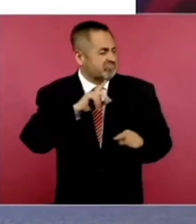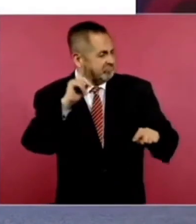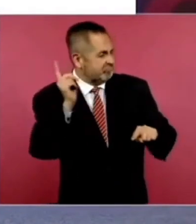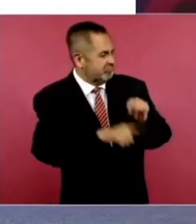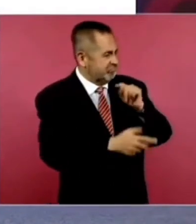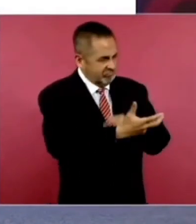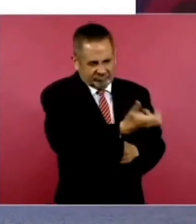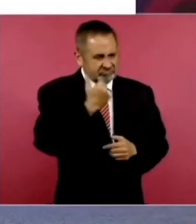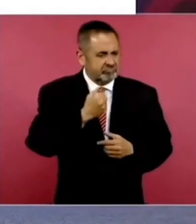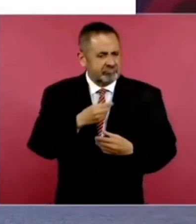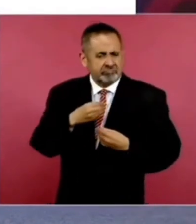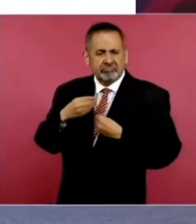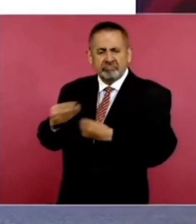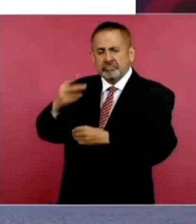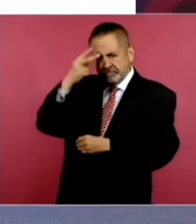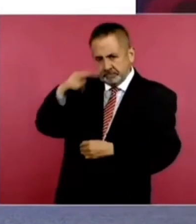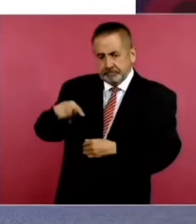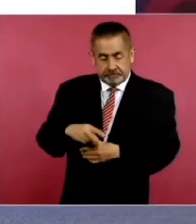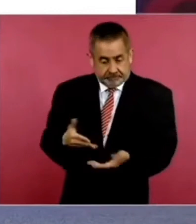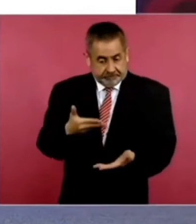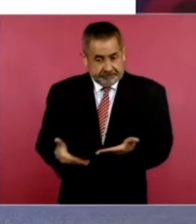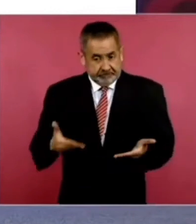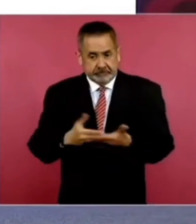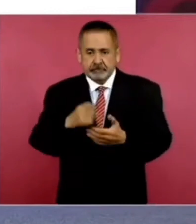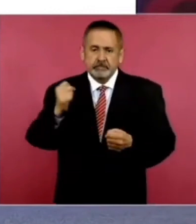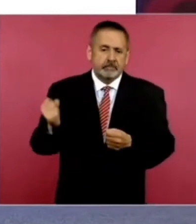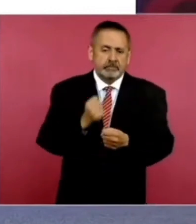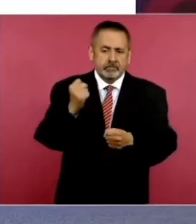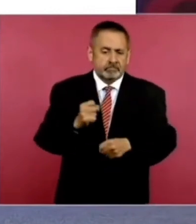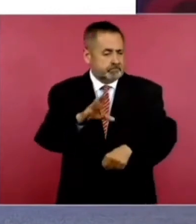le tocó, por fortuna, la energía eléctrica.